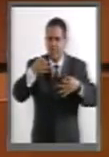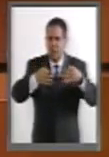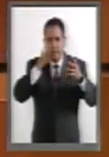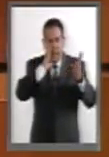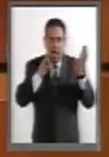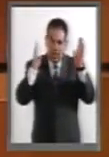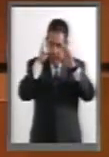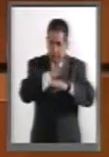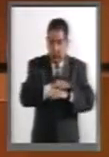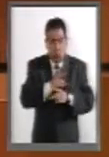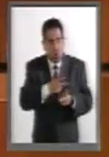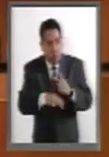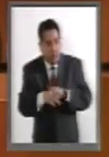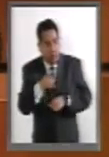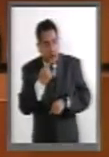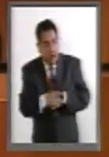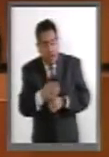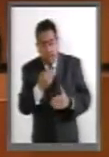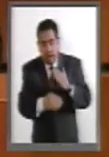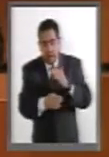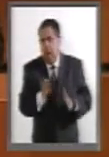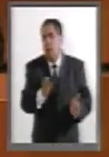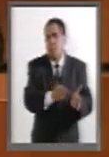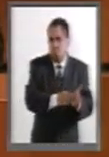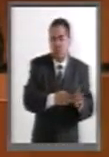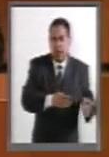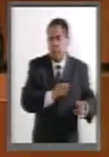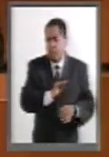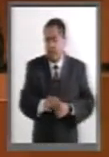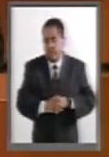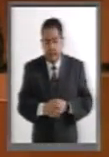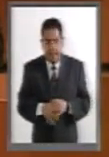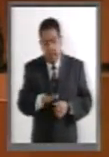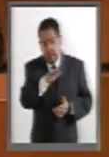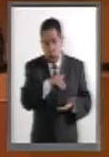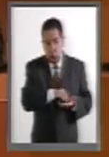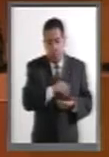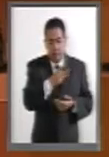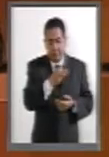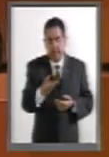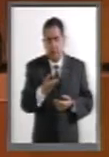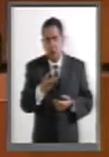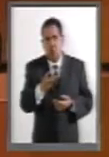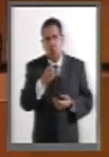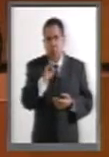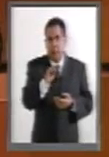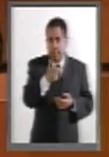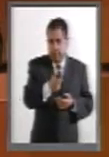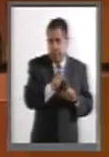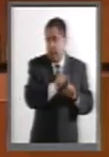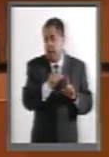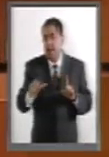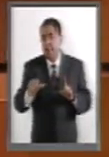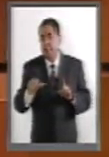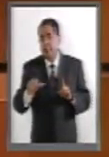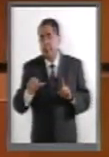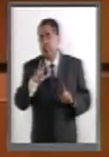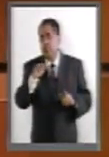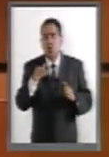sin causa justificada, que van desde los 5.390 pesos hasta